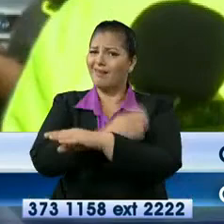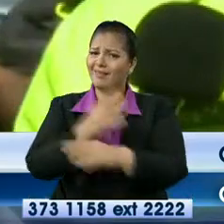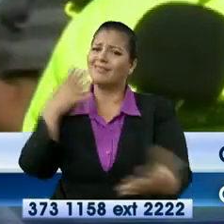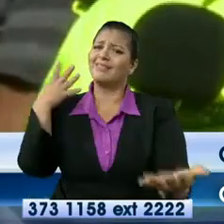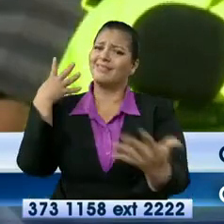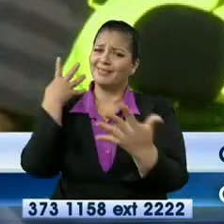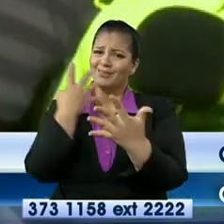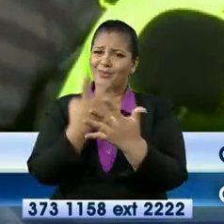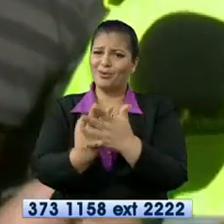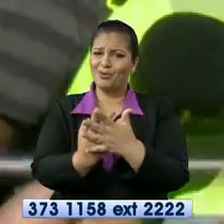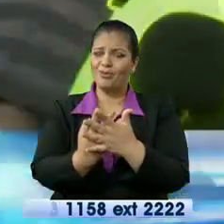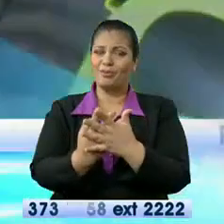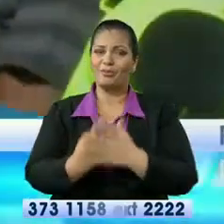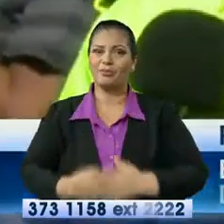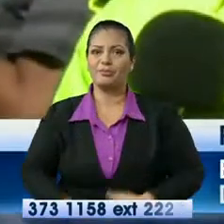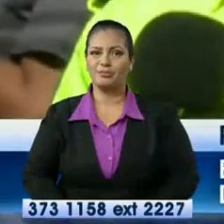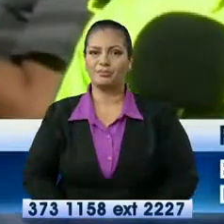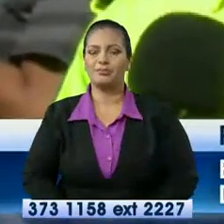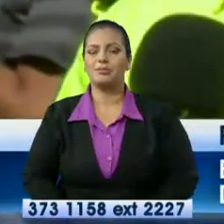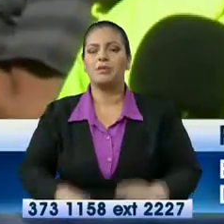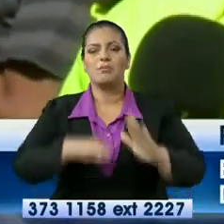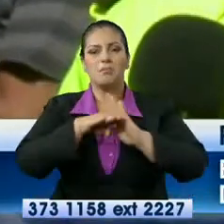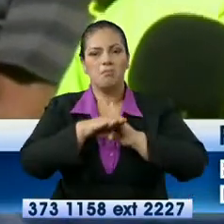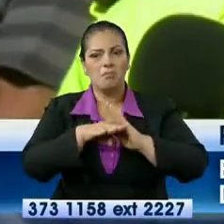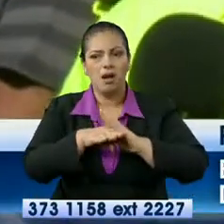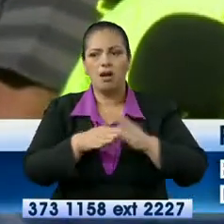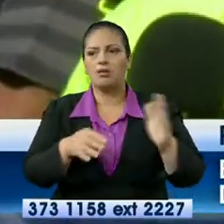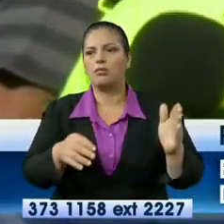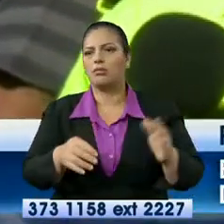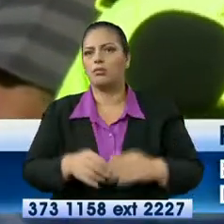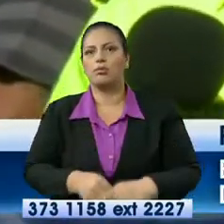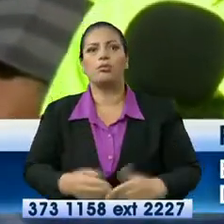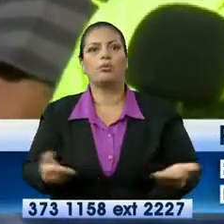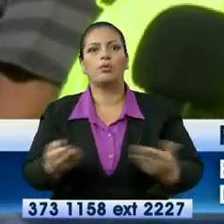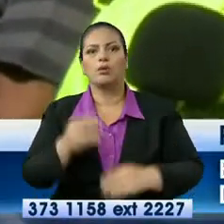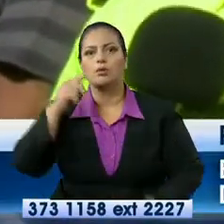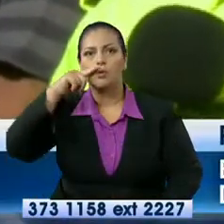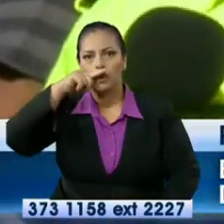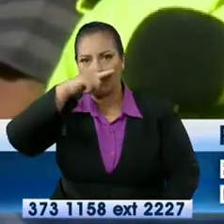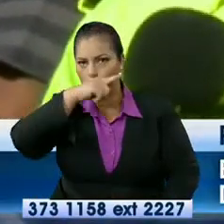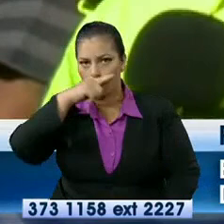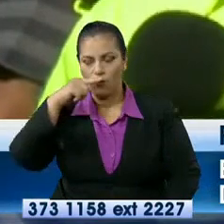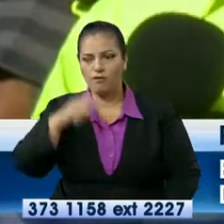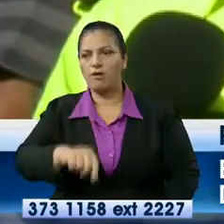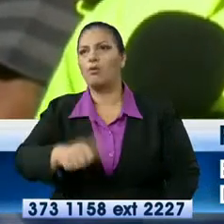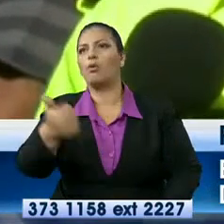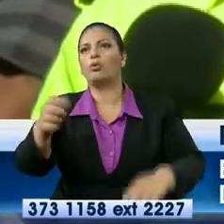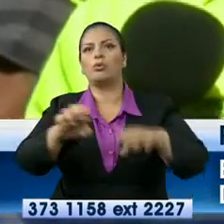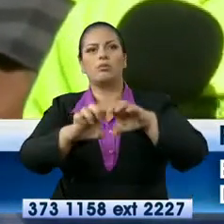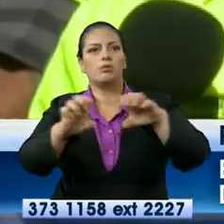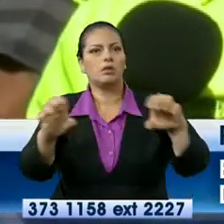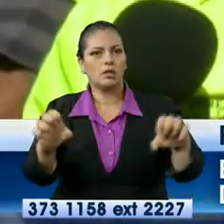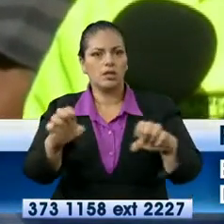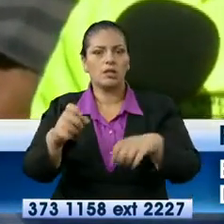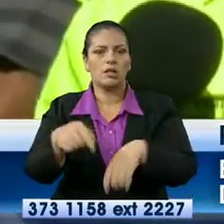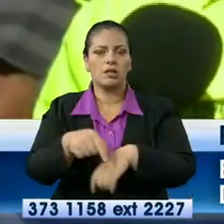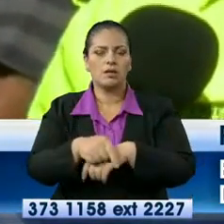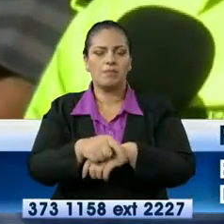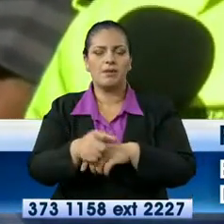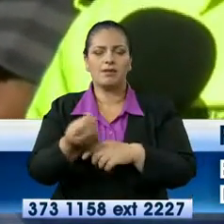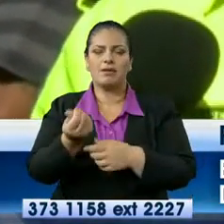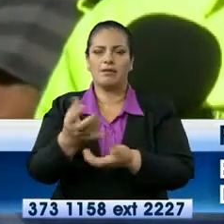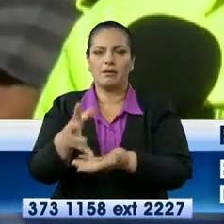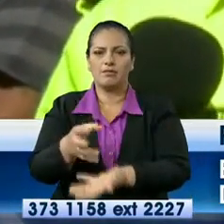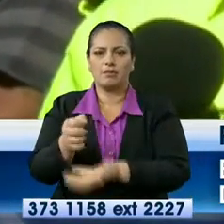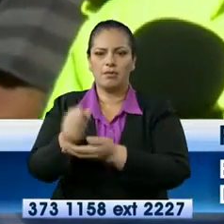hechos similares como por ejemplo el de sucumbíos de otra compañía de transporte de valores y asociación